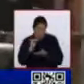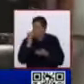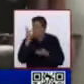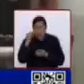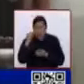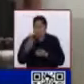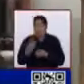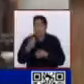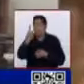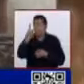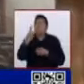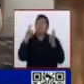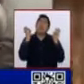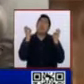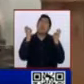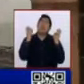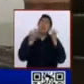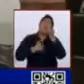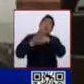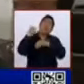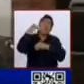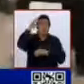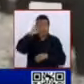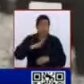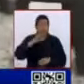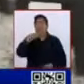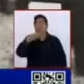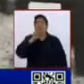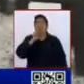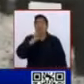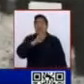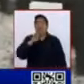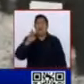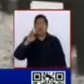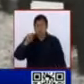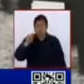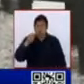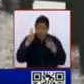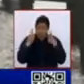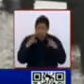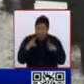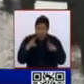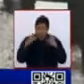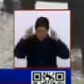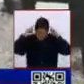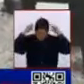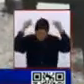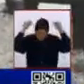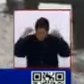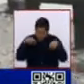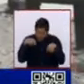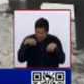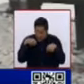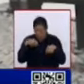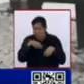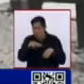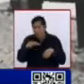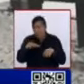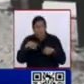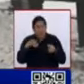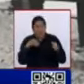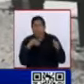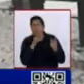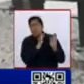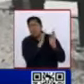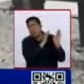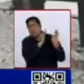solamente de que un caso, un señor Herrera, que vio un duende, una cabra, creo, en el